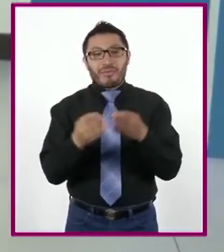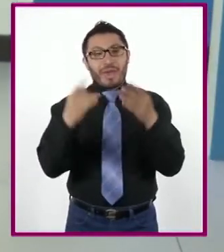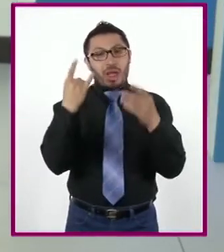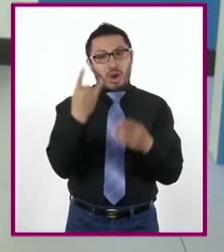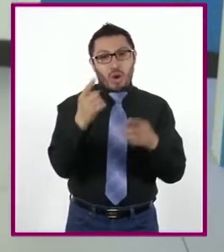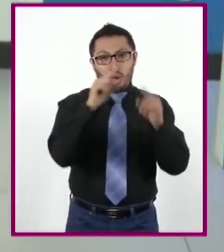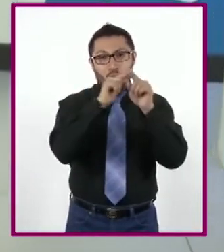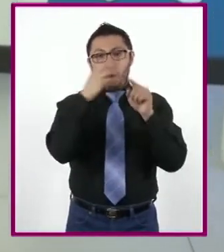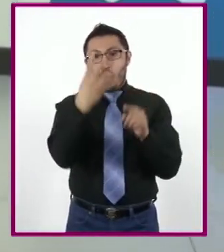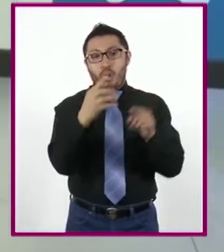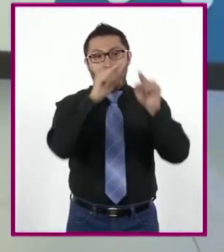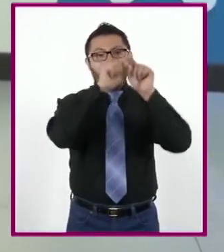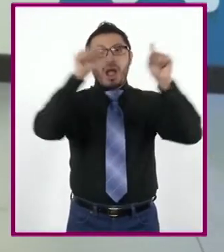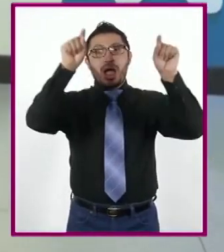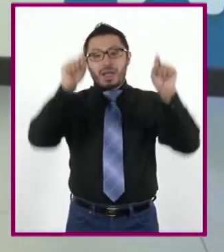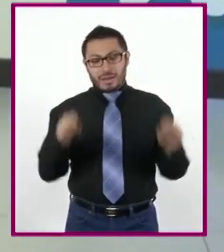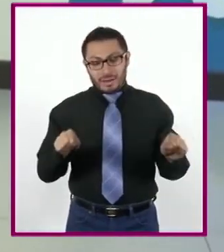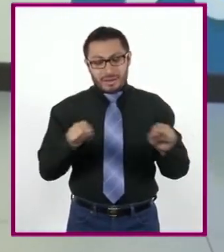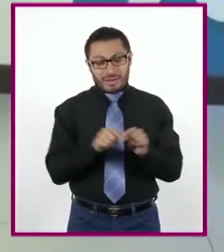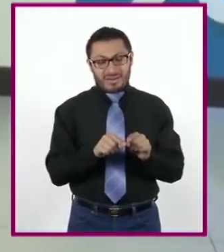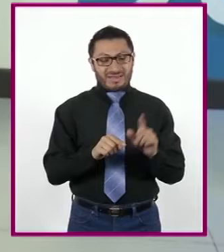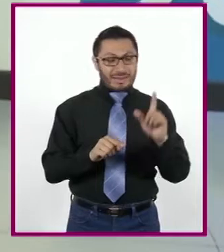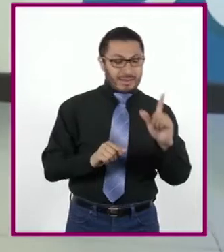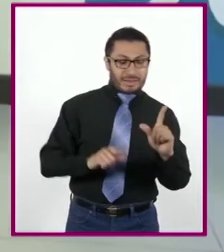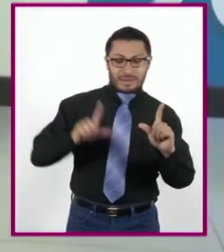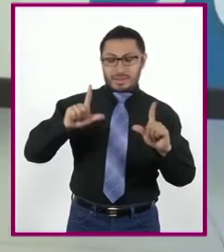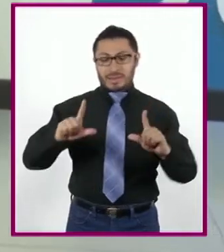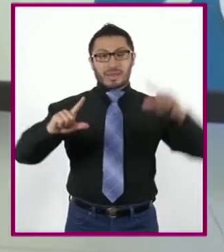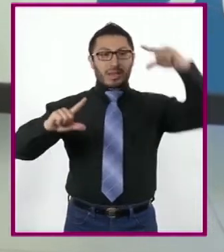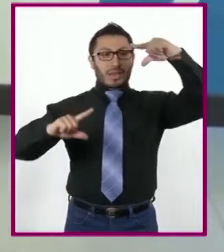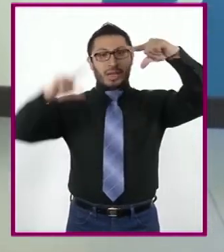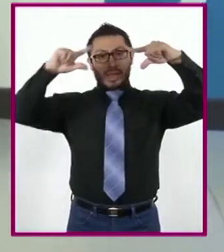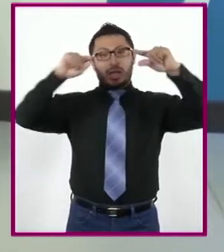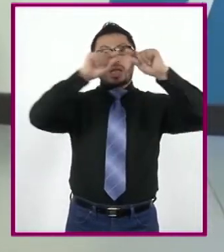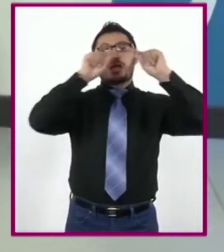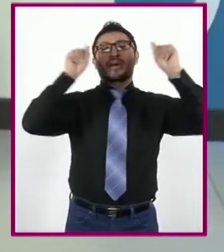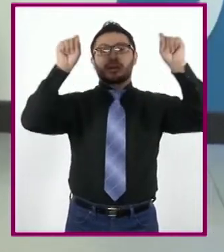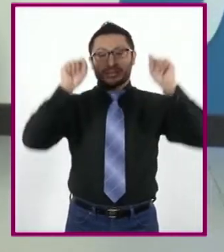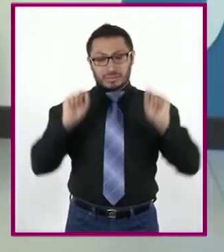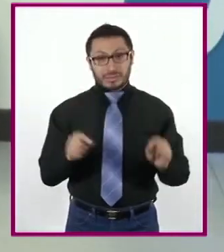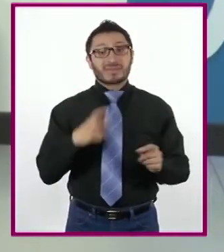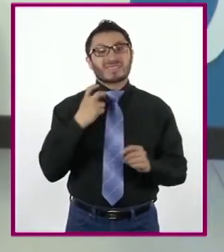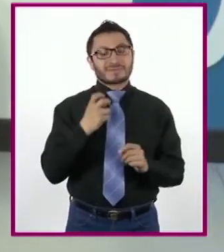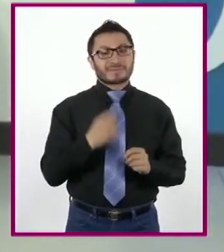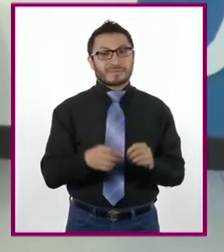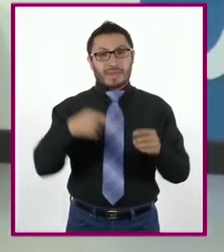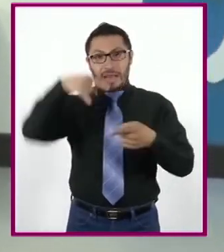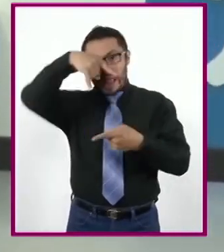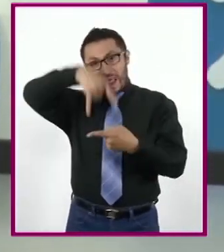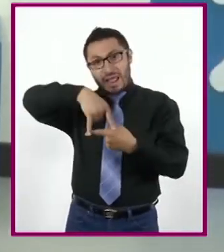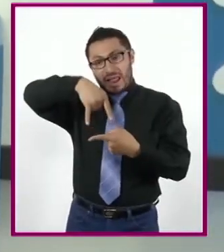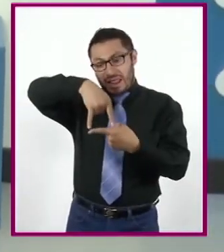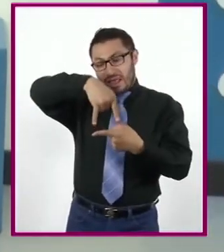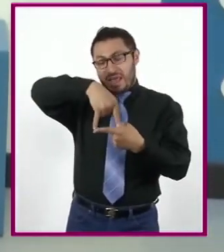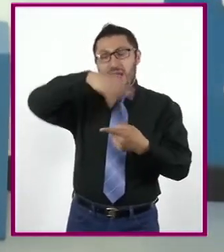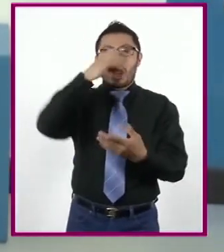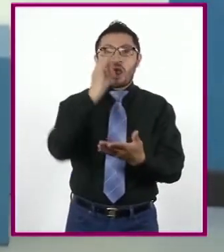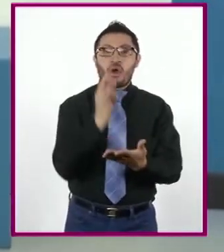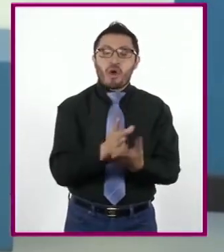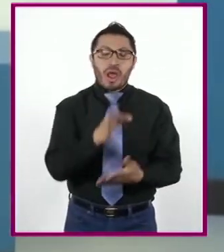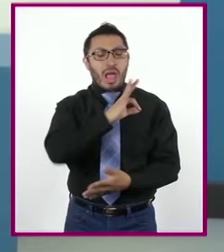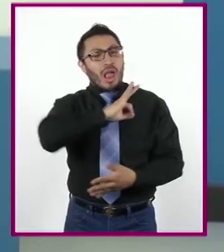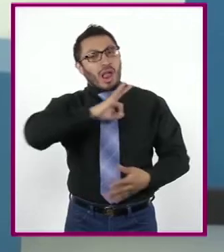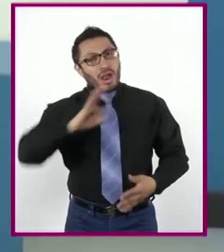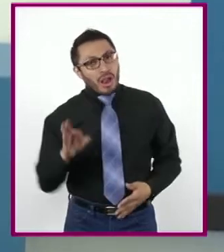lados, 4 ángulos y 4 vértices. A los cuadriláteros solo es posible